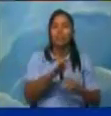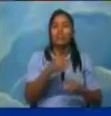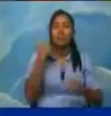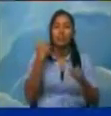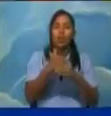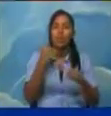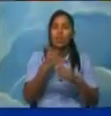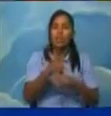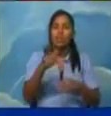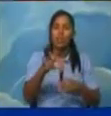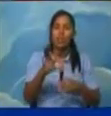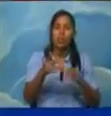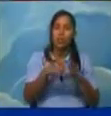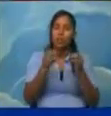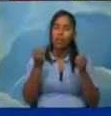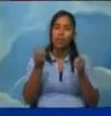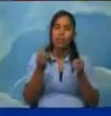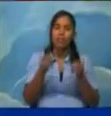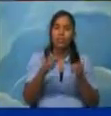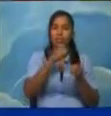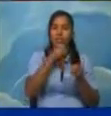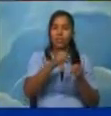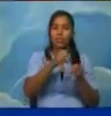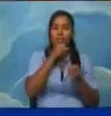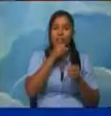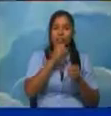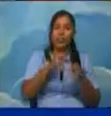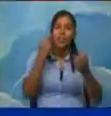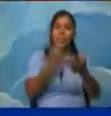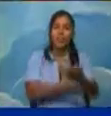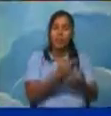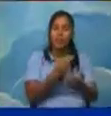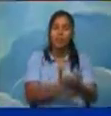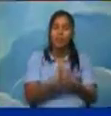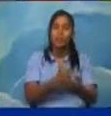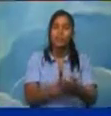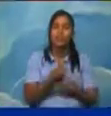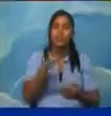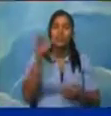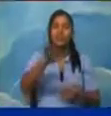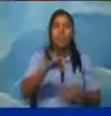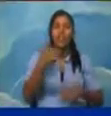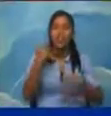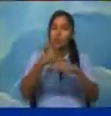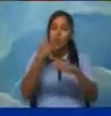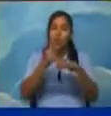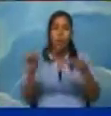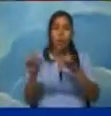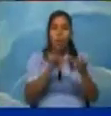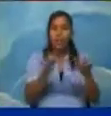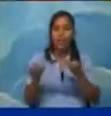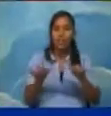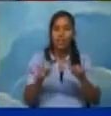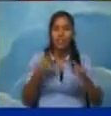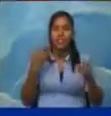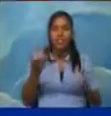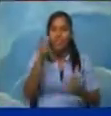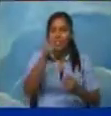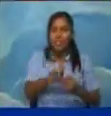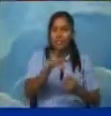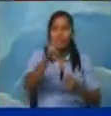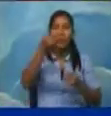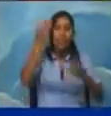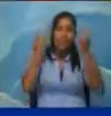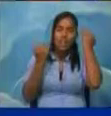una bola de billar. Vale. Hermano Puerta, y usted está igualito, igualito. ¿Qué se echa